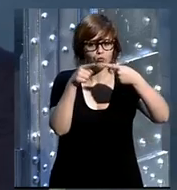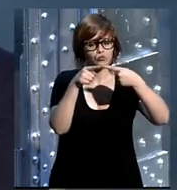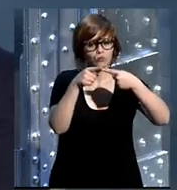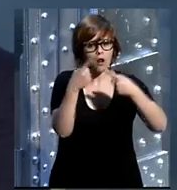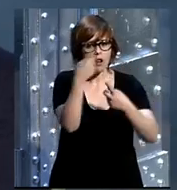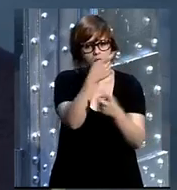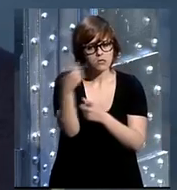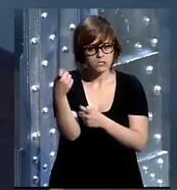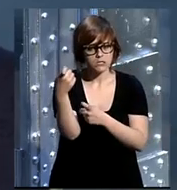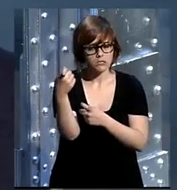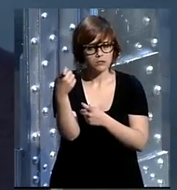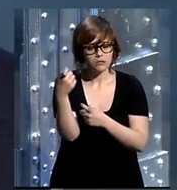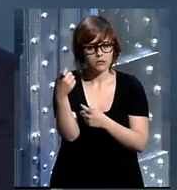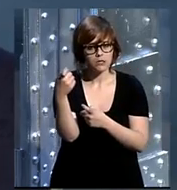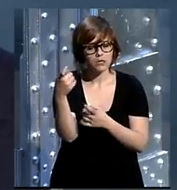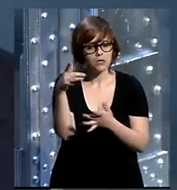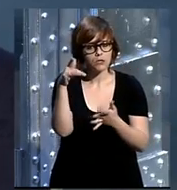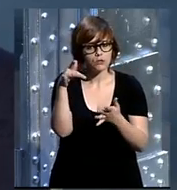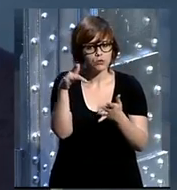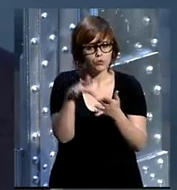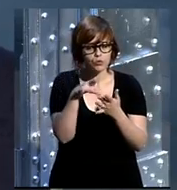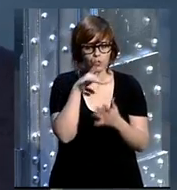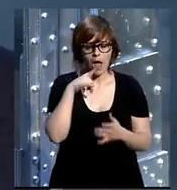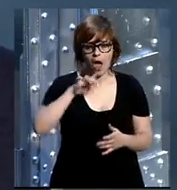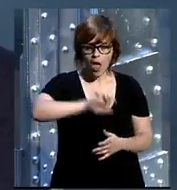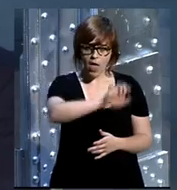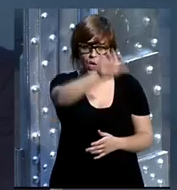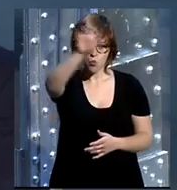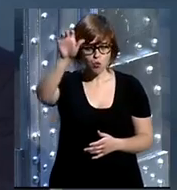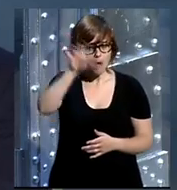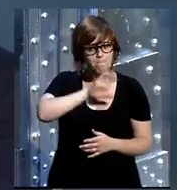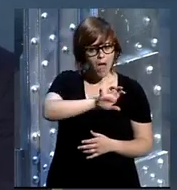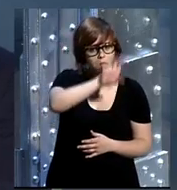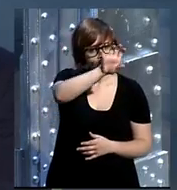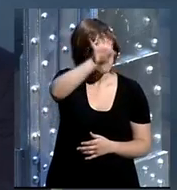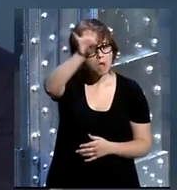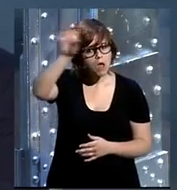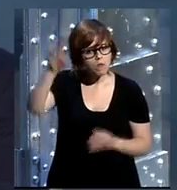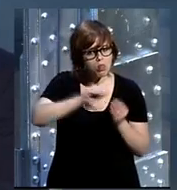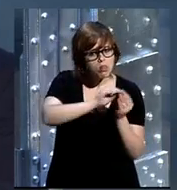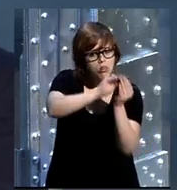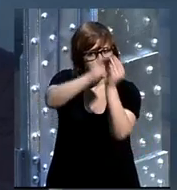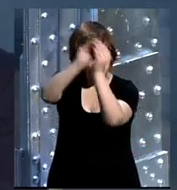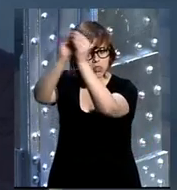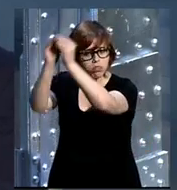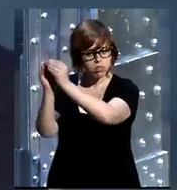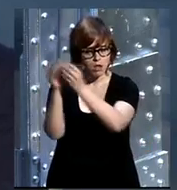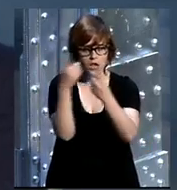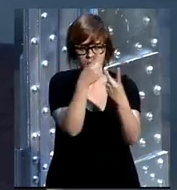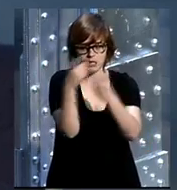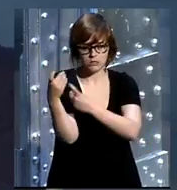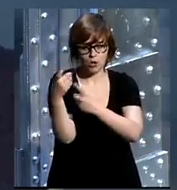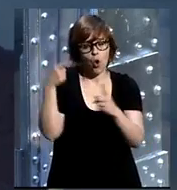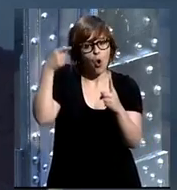armonización total entre todos los Estados europeos. Porque esto es necesario precisamente para garantizar los equilibrios